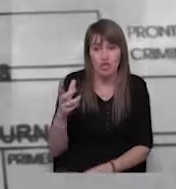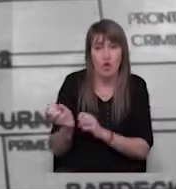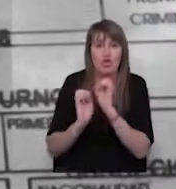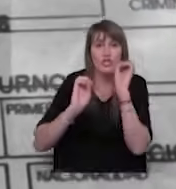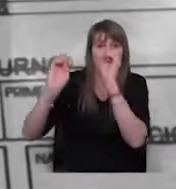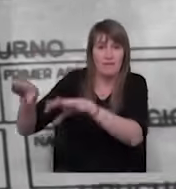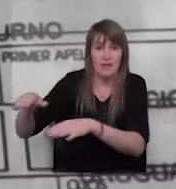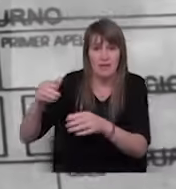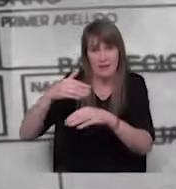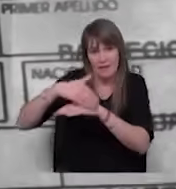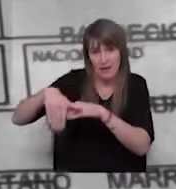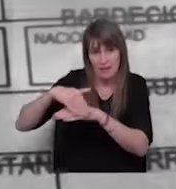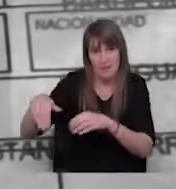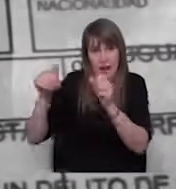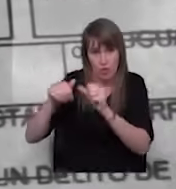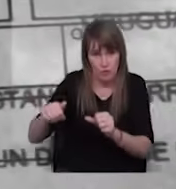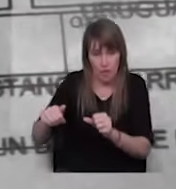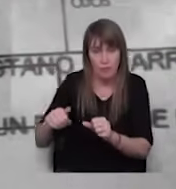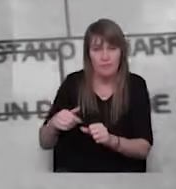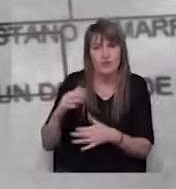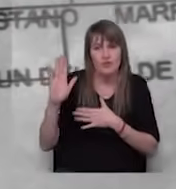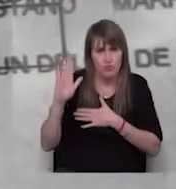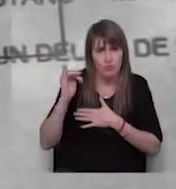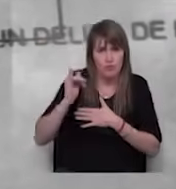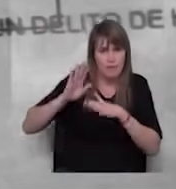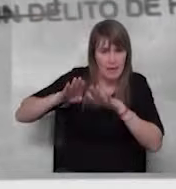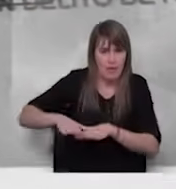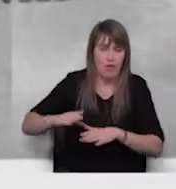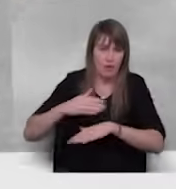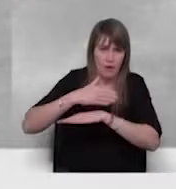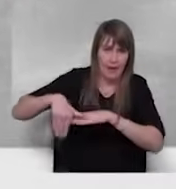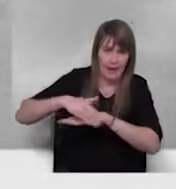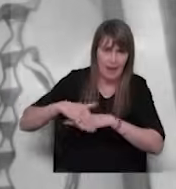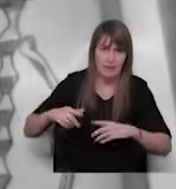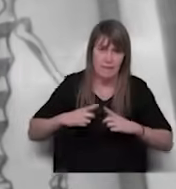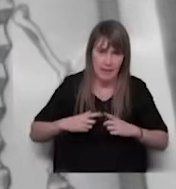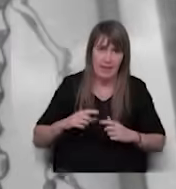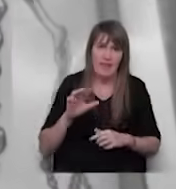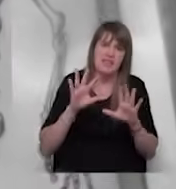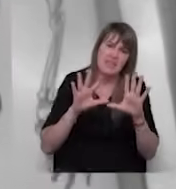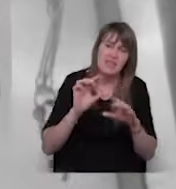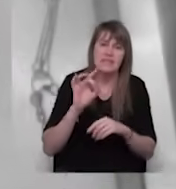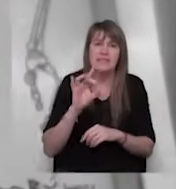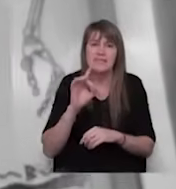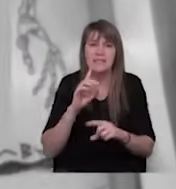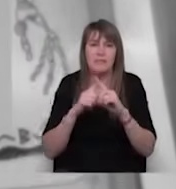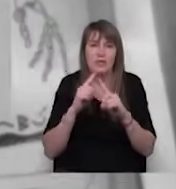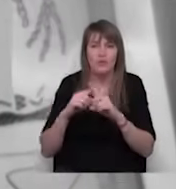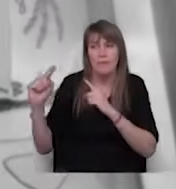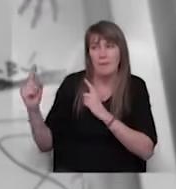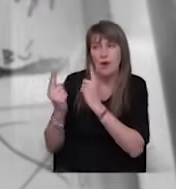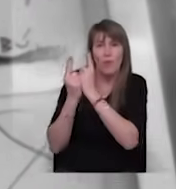Maldonado, comprometiéndome a estar en la casa de la calle Araucana 10 o 15 minutos antes de la hora convenida para el encuentro con